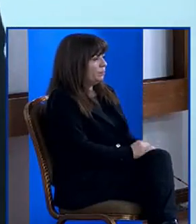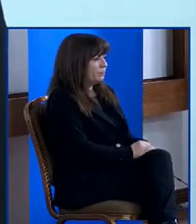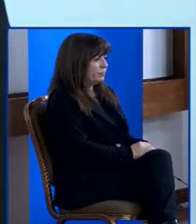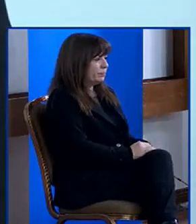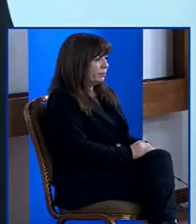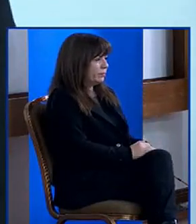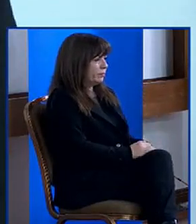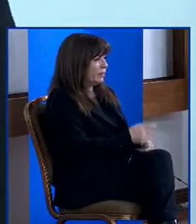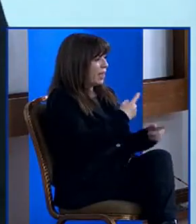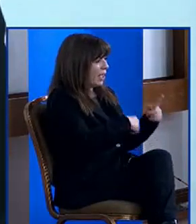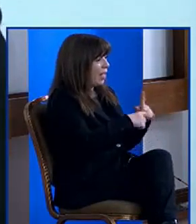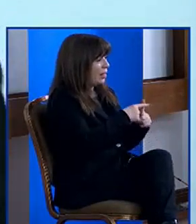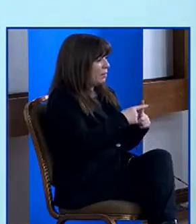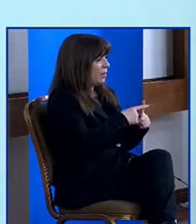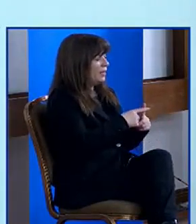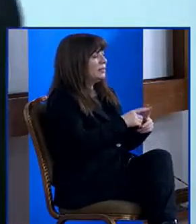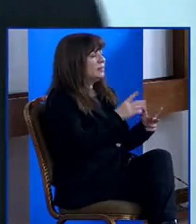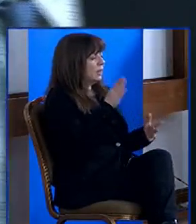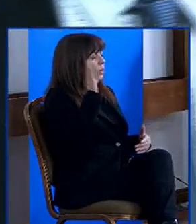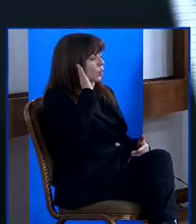event, and thank you very much.